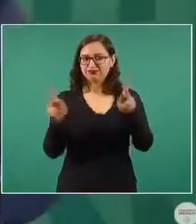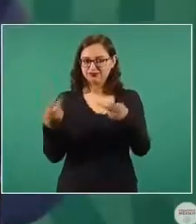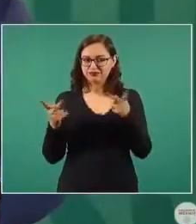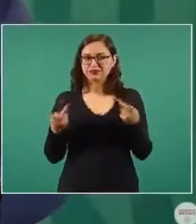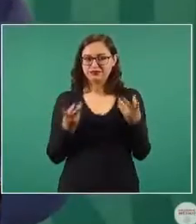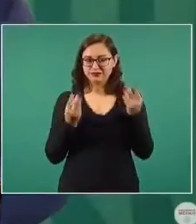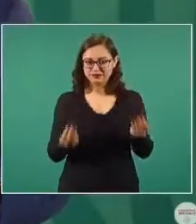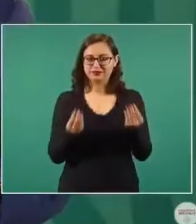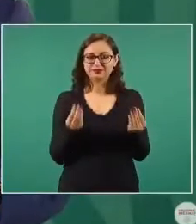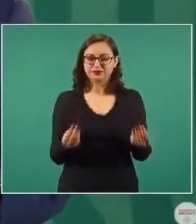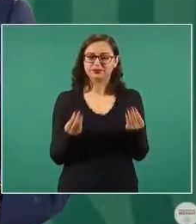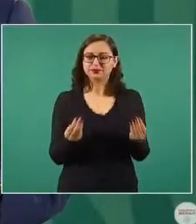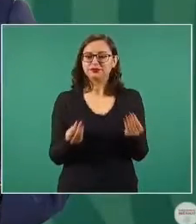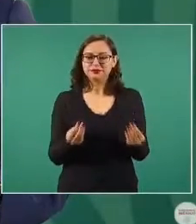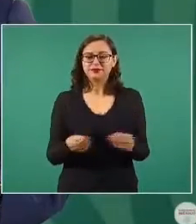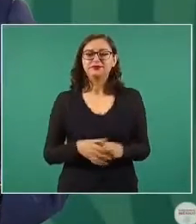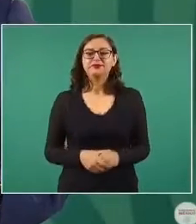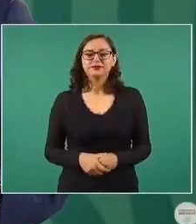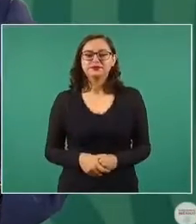se está vendiendo mucho,